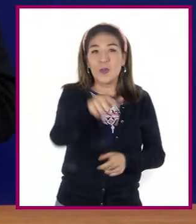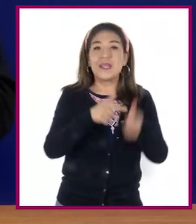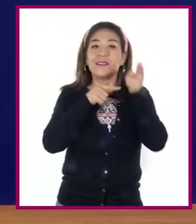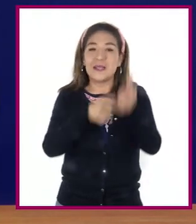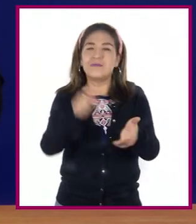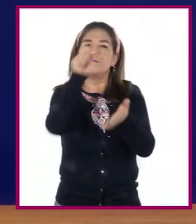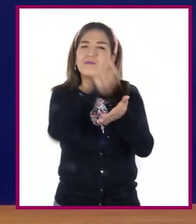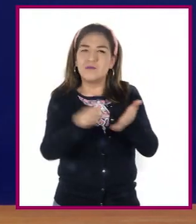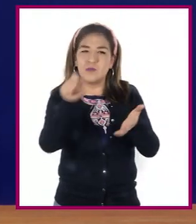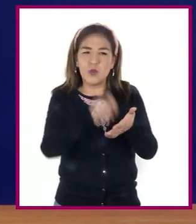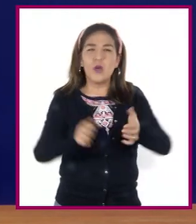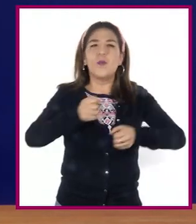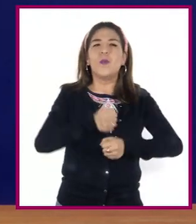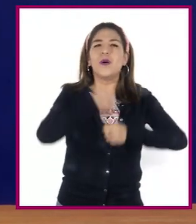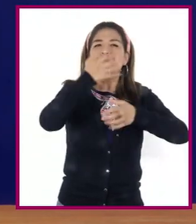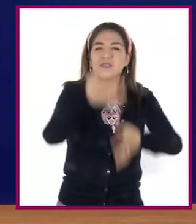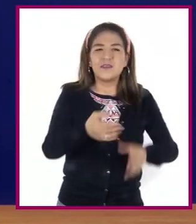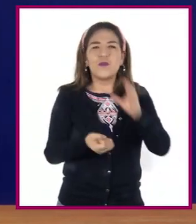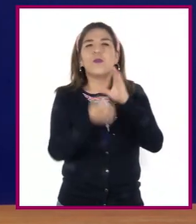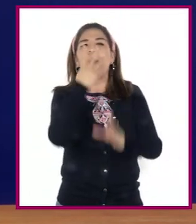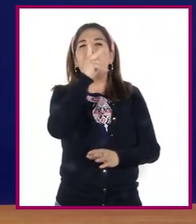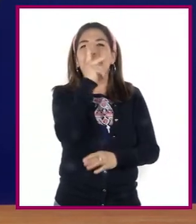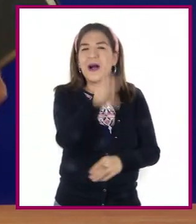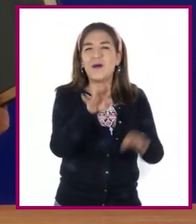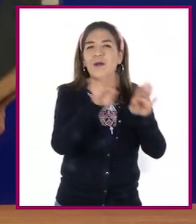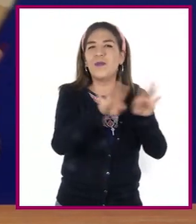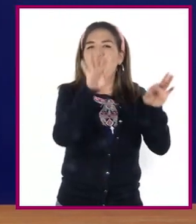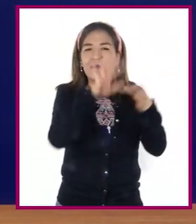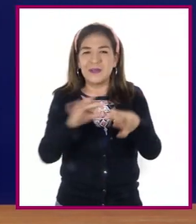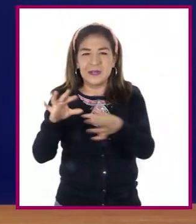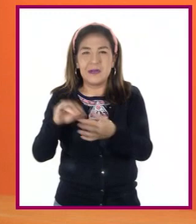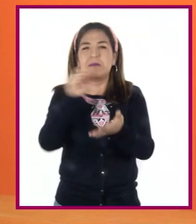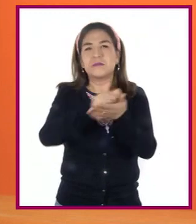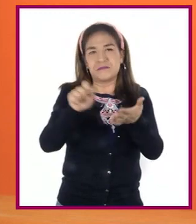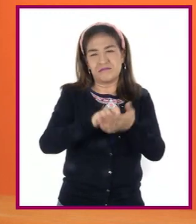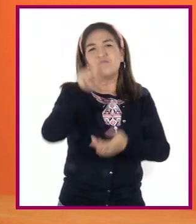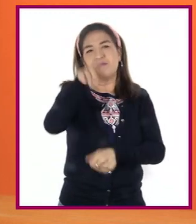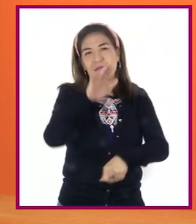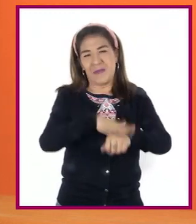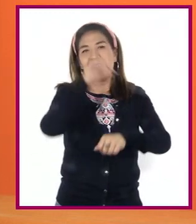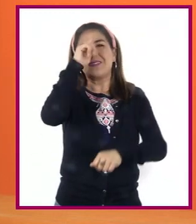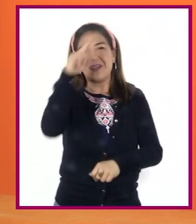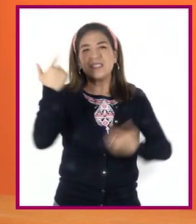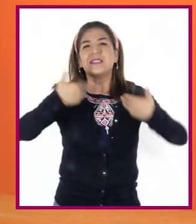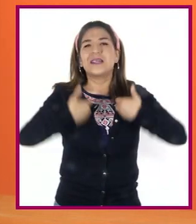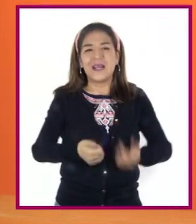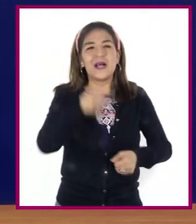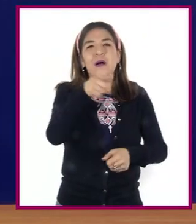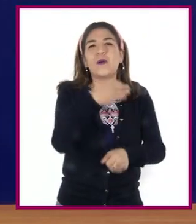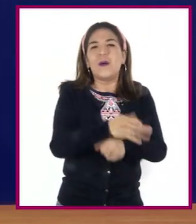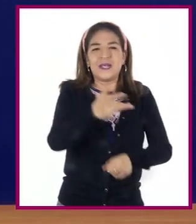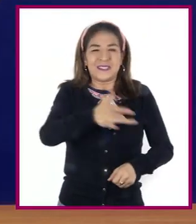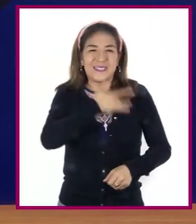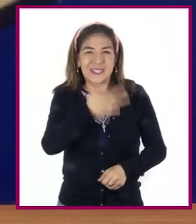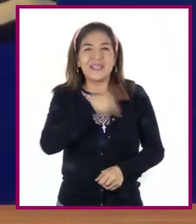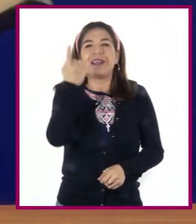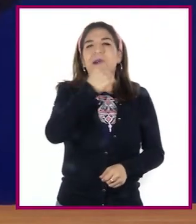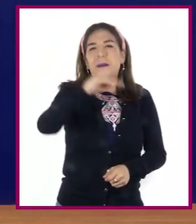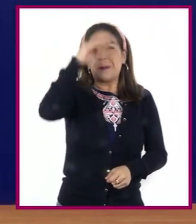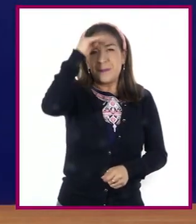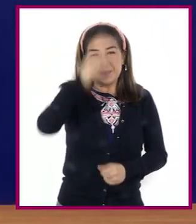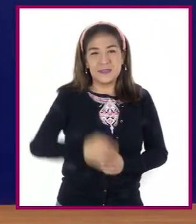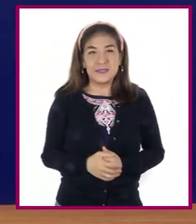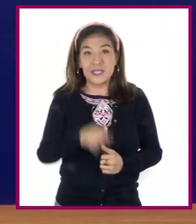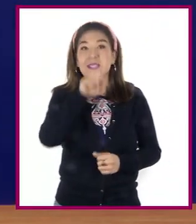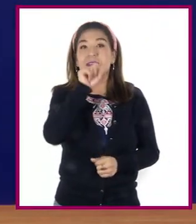y aprendiendo nuevas palabras y formas retóricas, les será más sencillo comprender y expresar lo que sienten y piensan. De